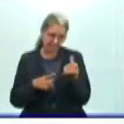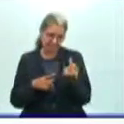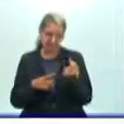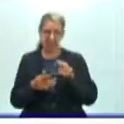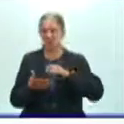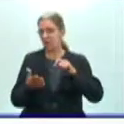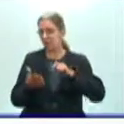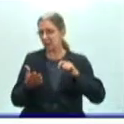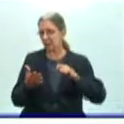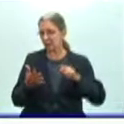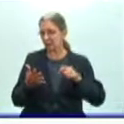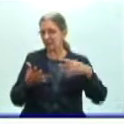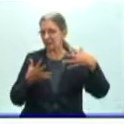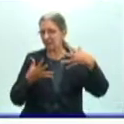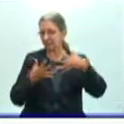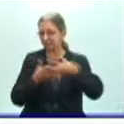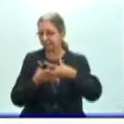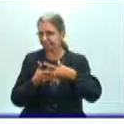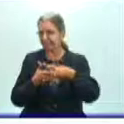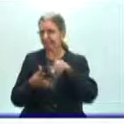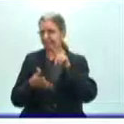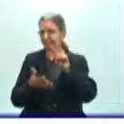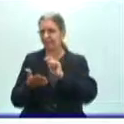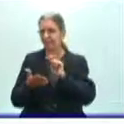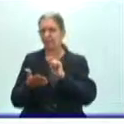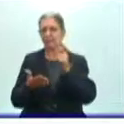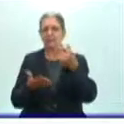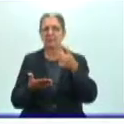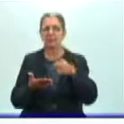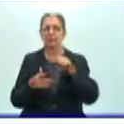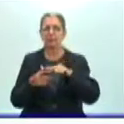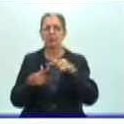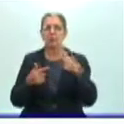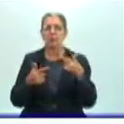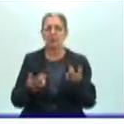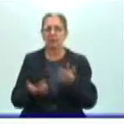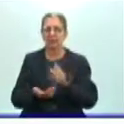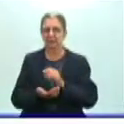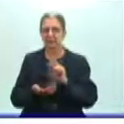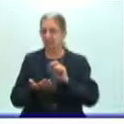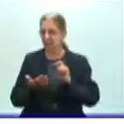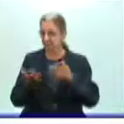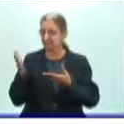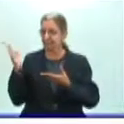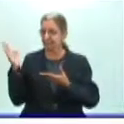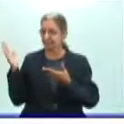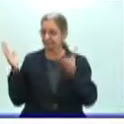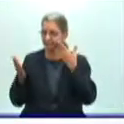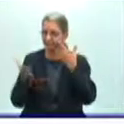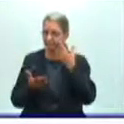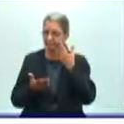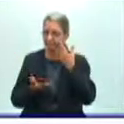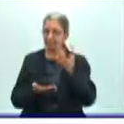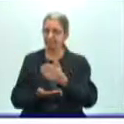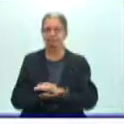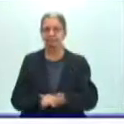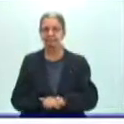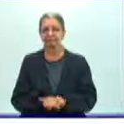relación que acabamos de plantear. Verifica que así lo tengas en tu libreta.